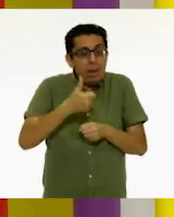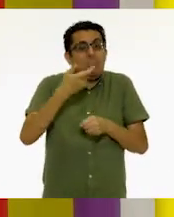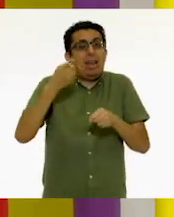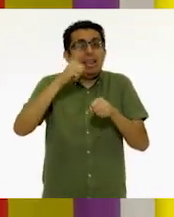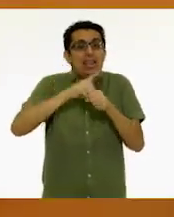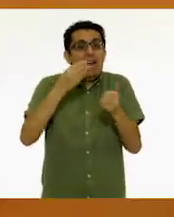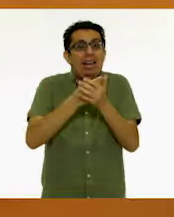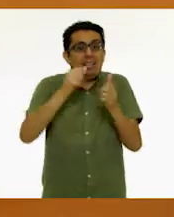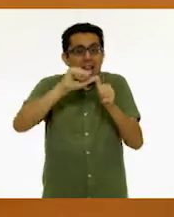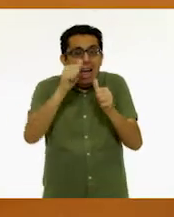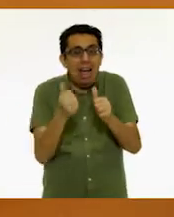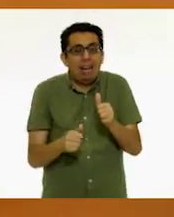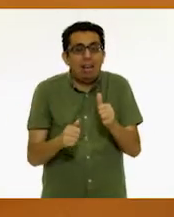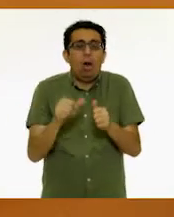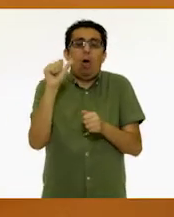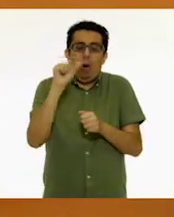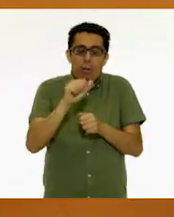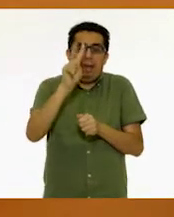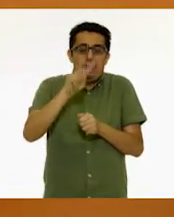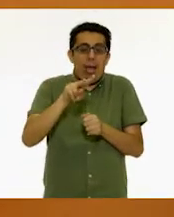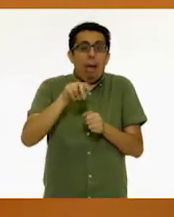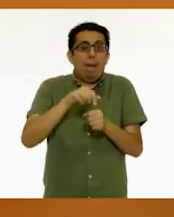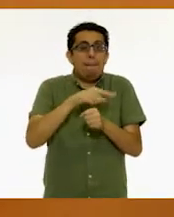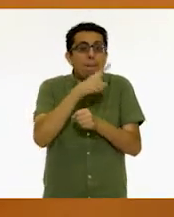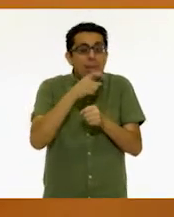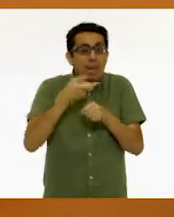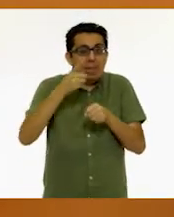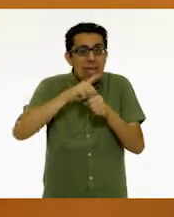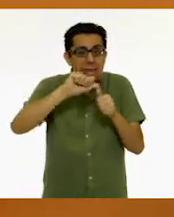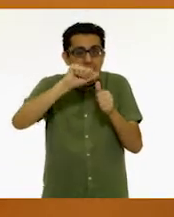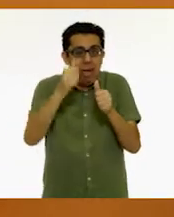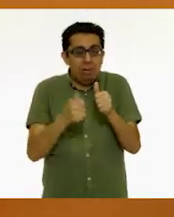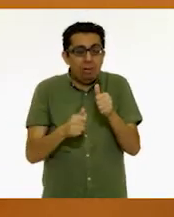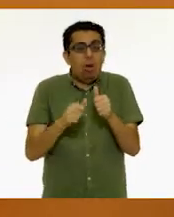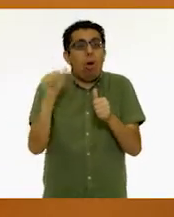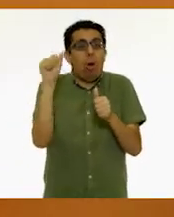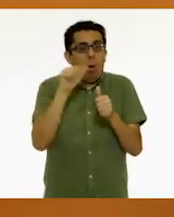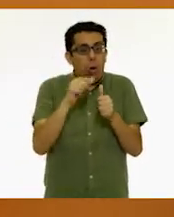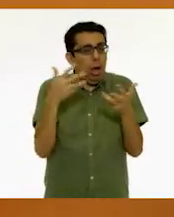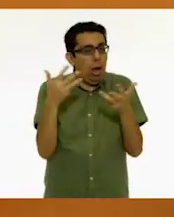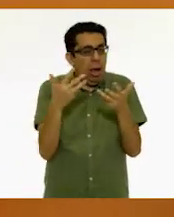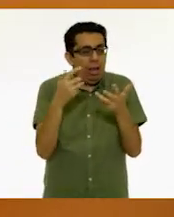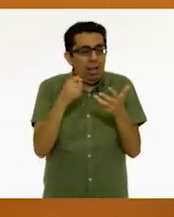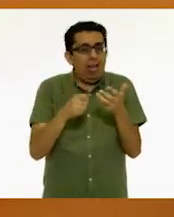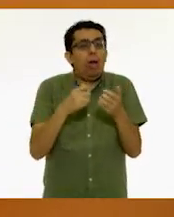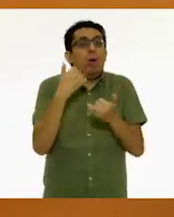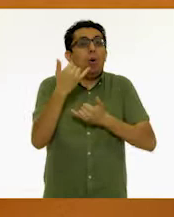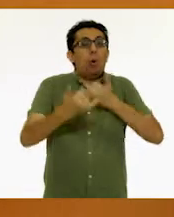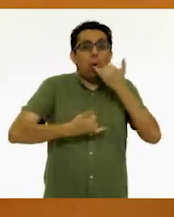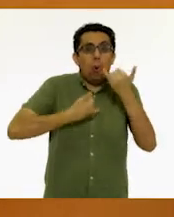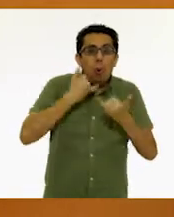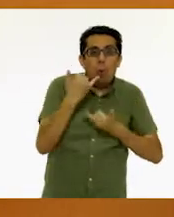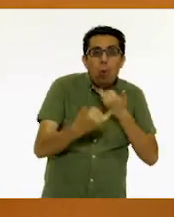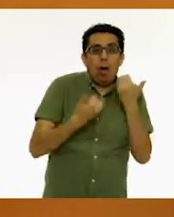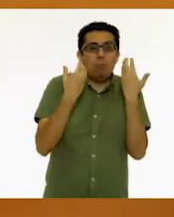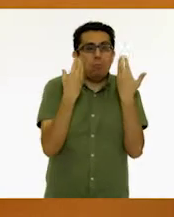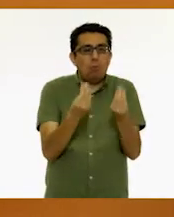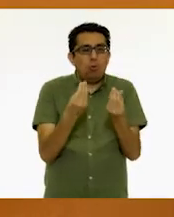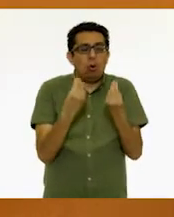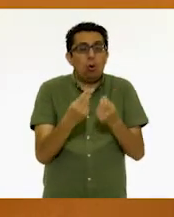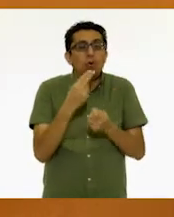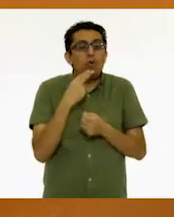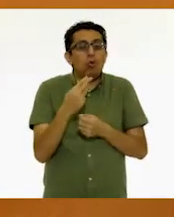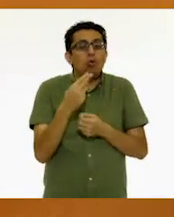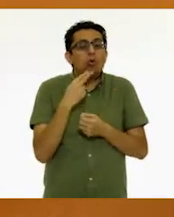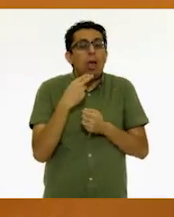artes? Exactamente, es el primer día de artes. Y fíjense, el día de hoy vamos a jugar mucho con los sonidos